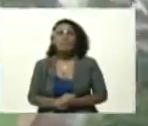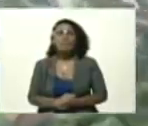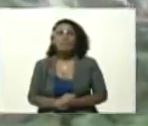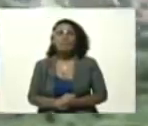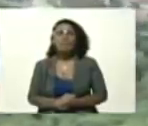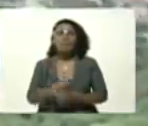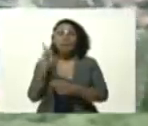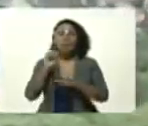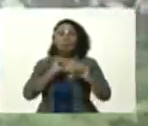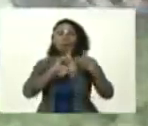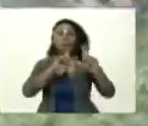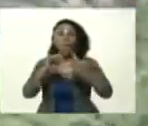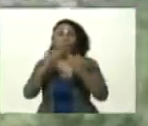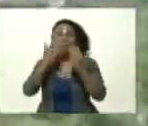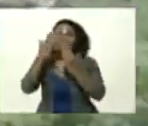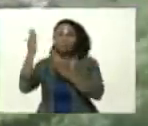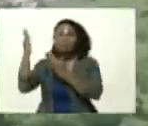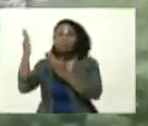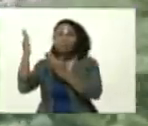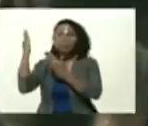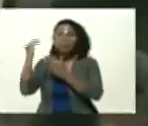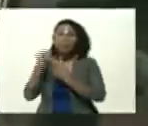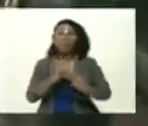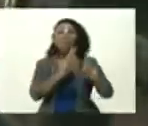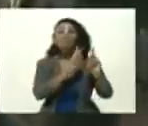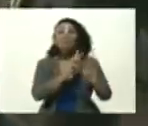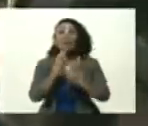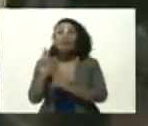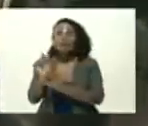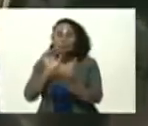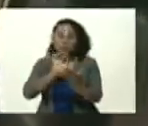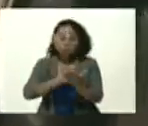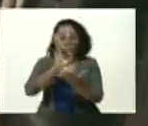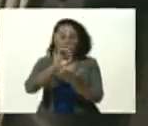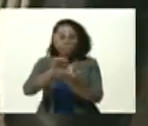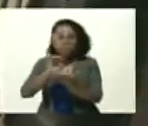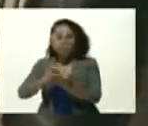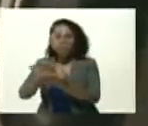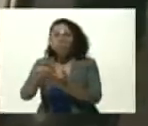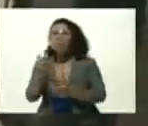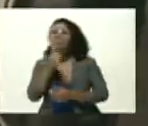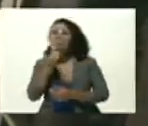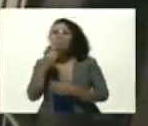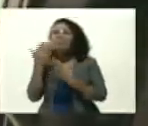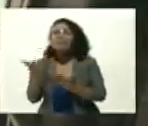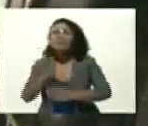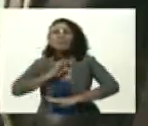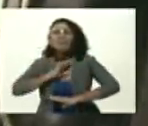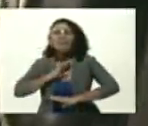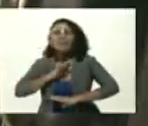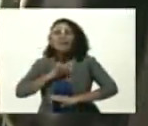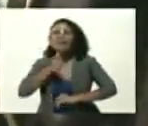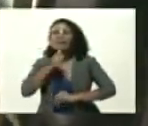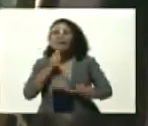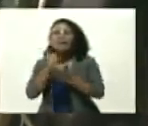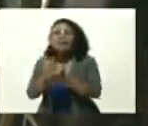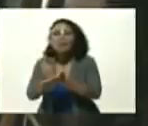Es una logística, ¿ves? Una planificación, una estrategia. ¿Para quién? ¿Para beneficiar a quién? Al pueblo.